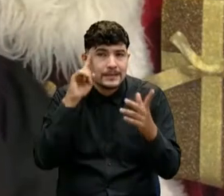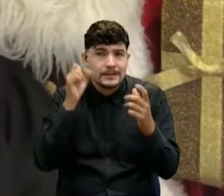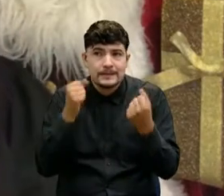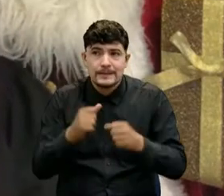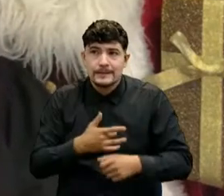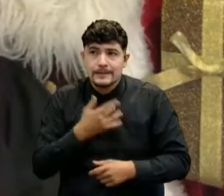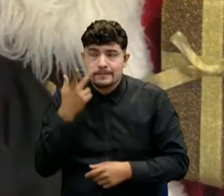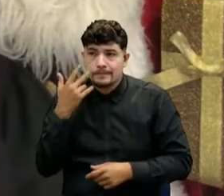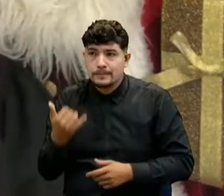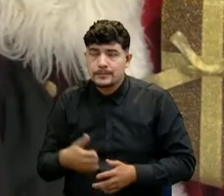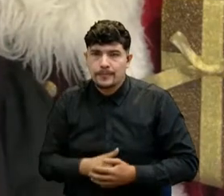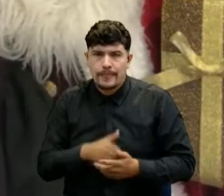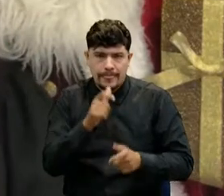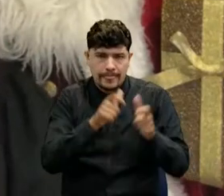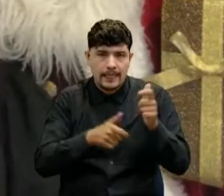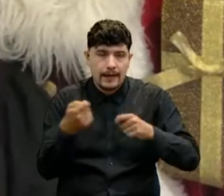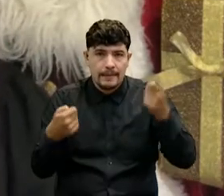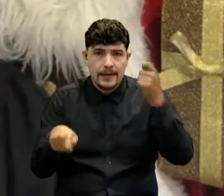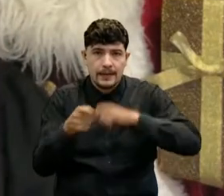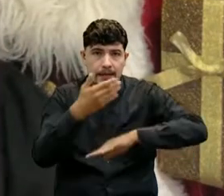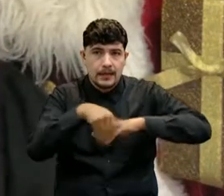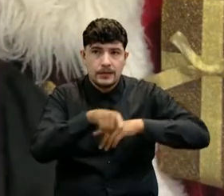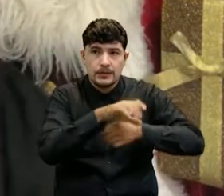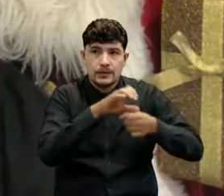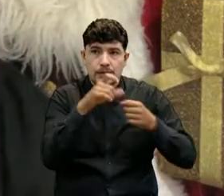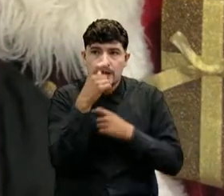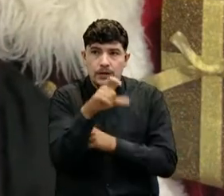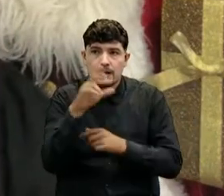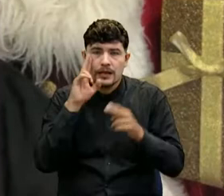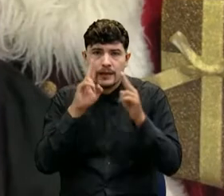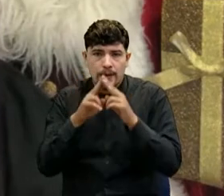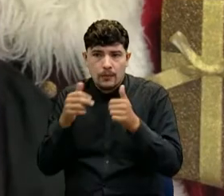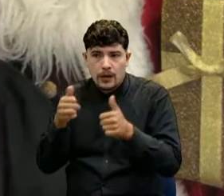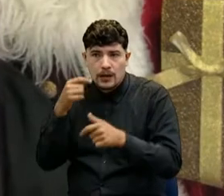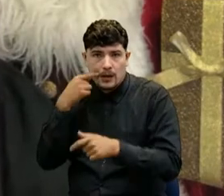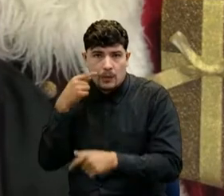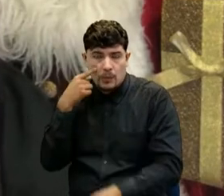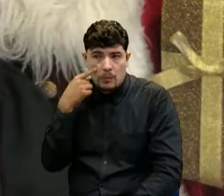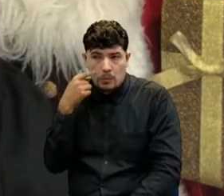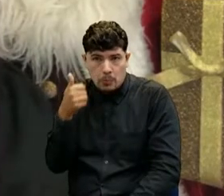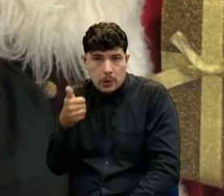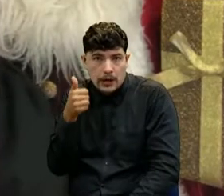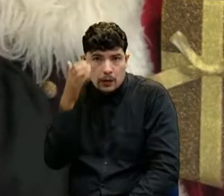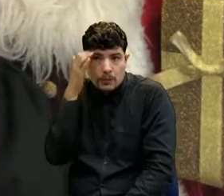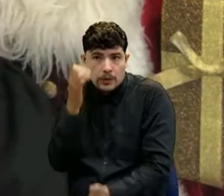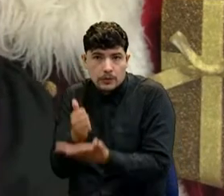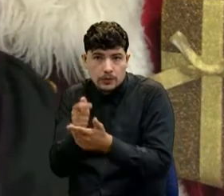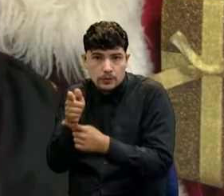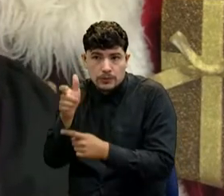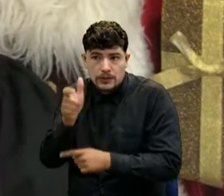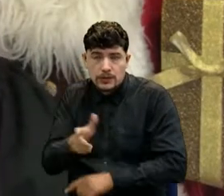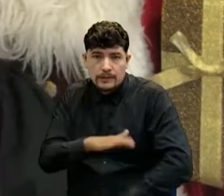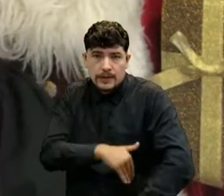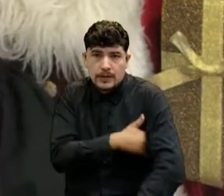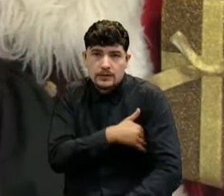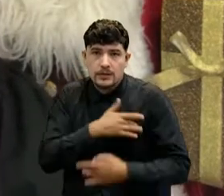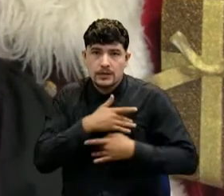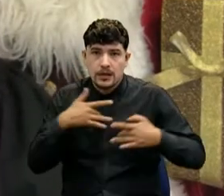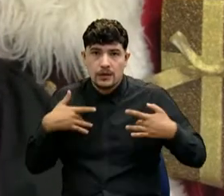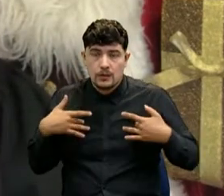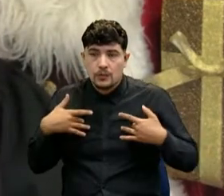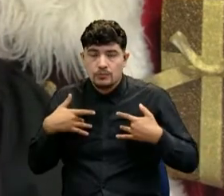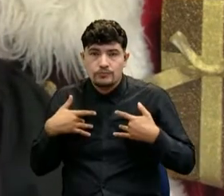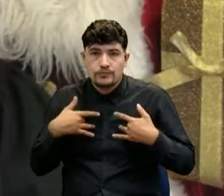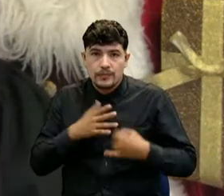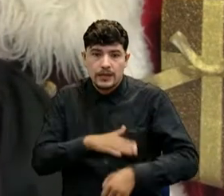Mientras tanto, los vendedores informales en Cúcuta ven con buenos ojos la visita del ministro de Salud en Cúcuta. Dicen que es